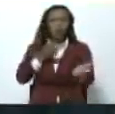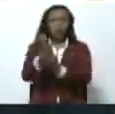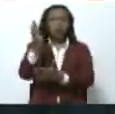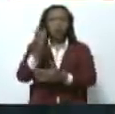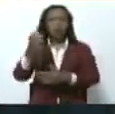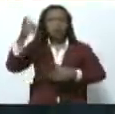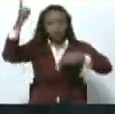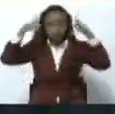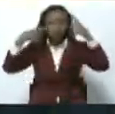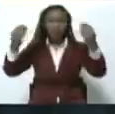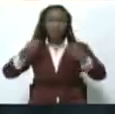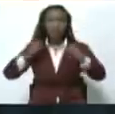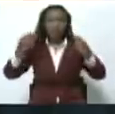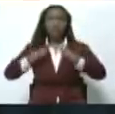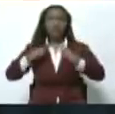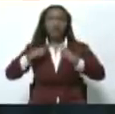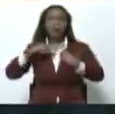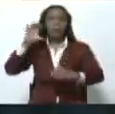¡Chávez vive y vive!